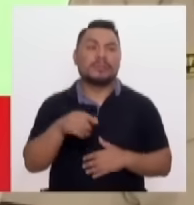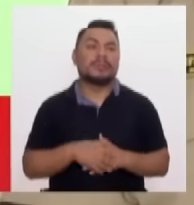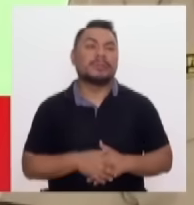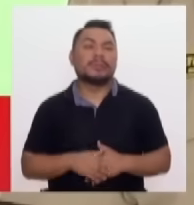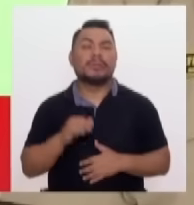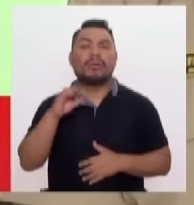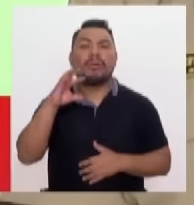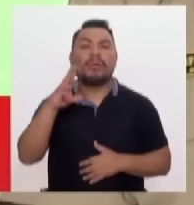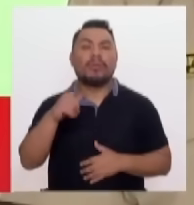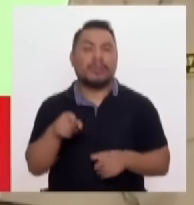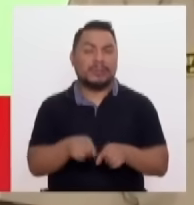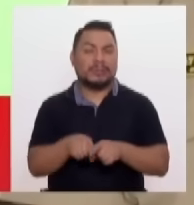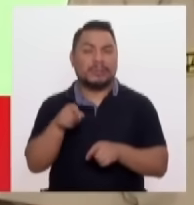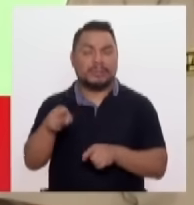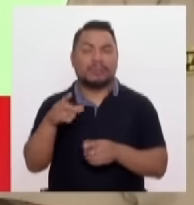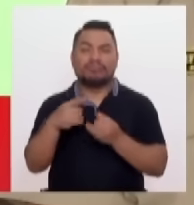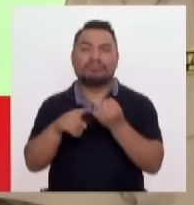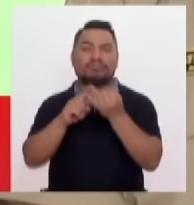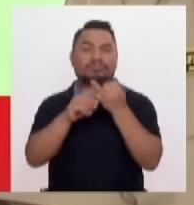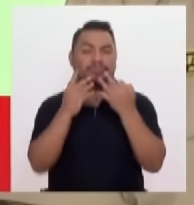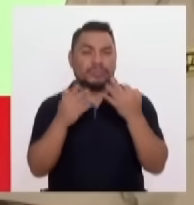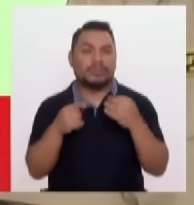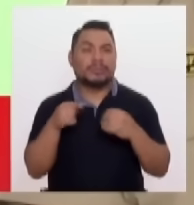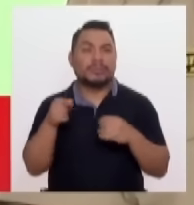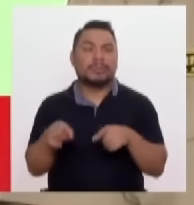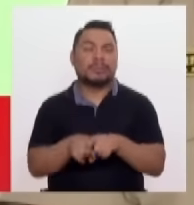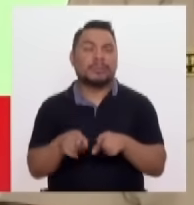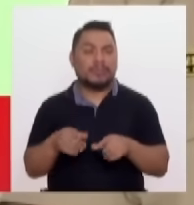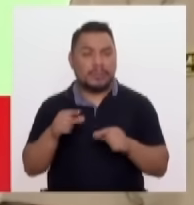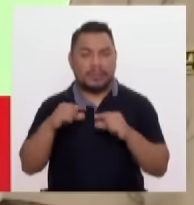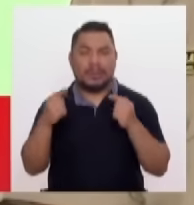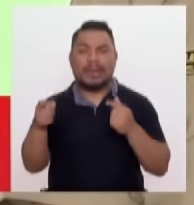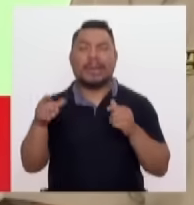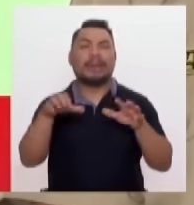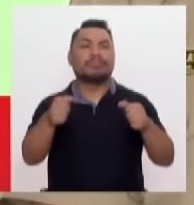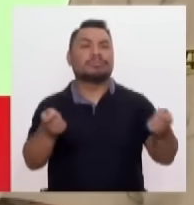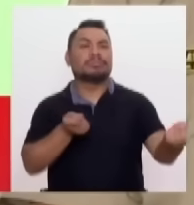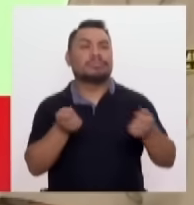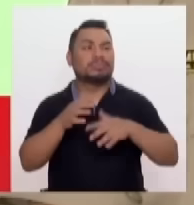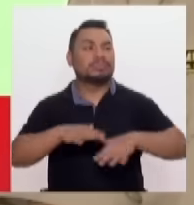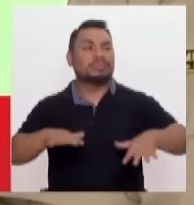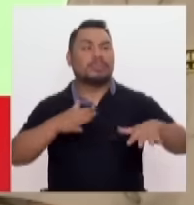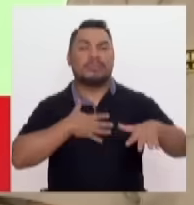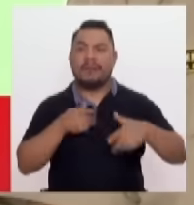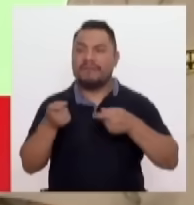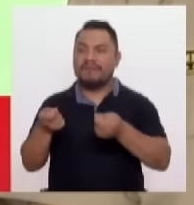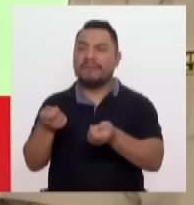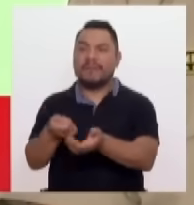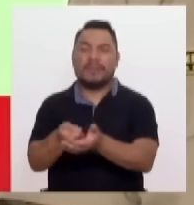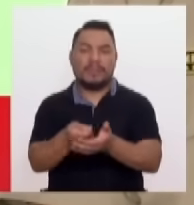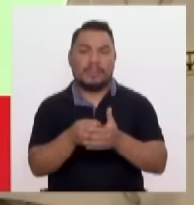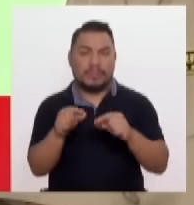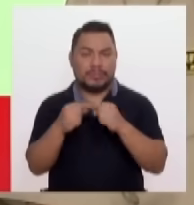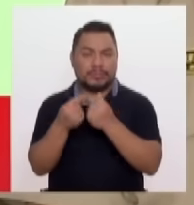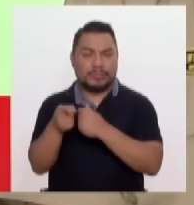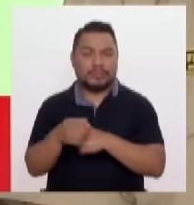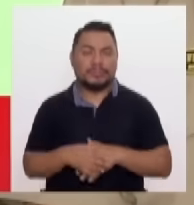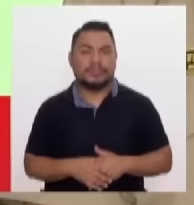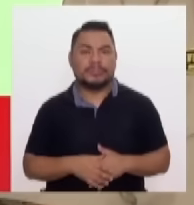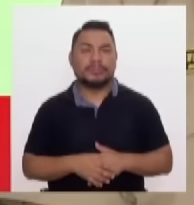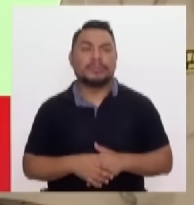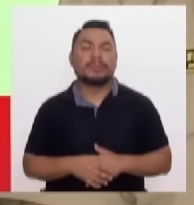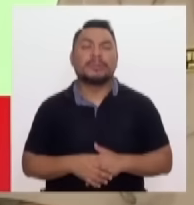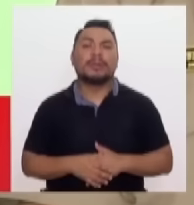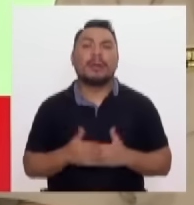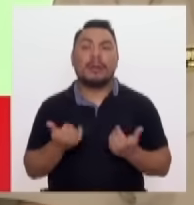el modus vivendi de estas personas, la motivación de la supremacía, el control, abundante marihuana, lo